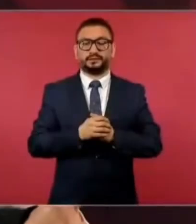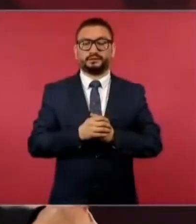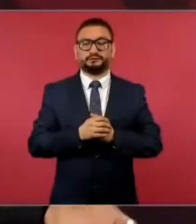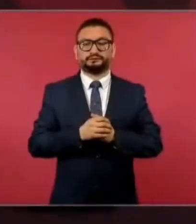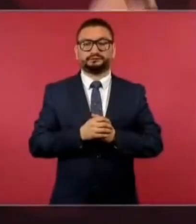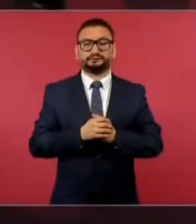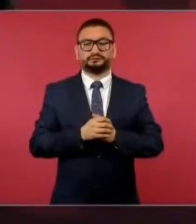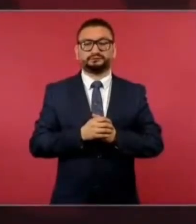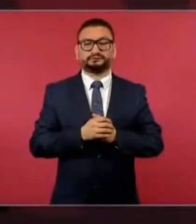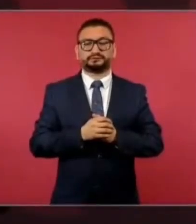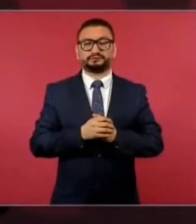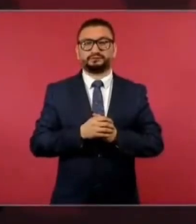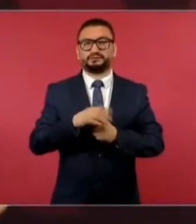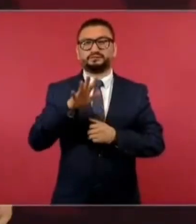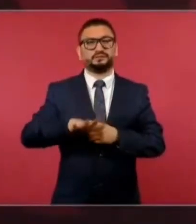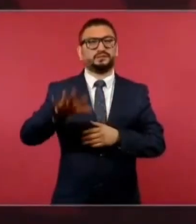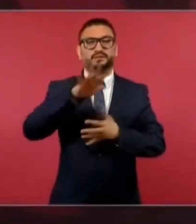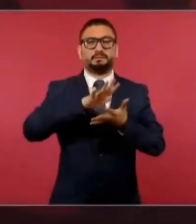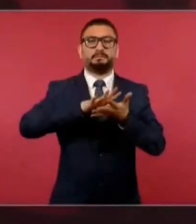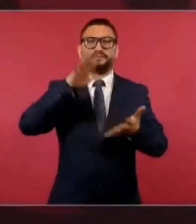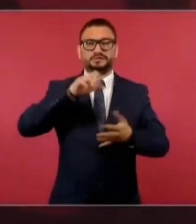la mayoría dijo, sí,